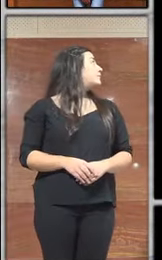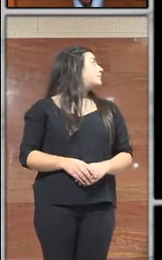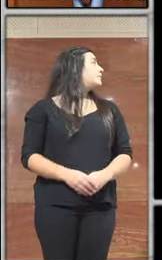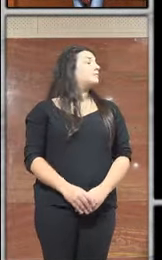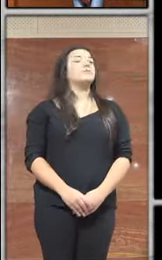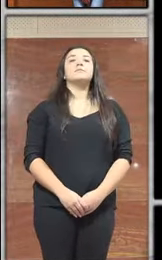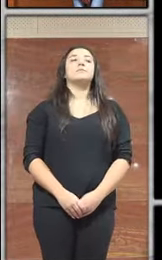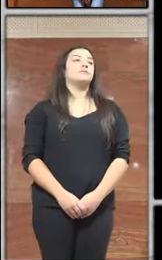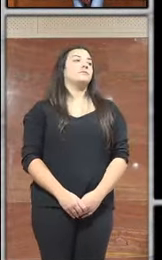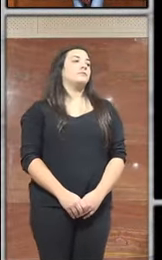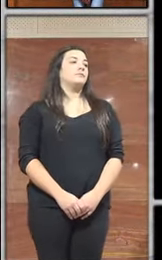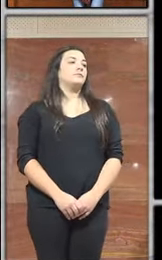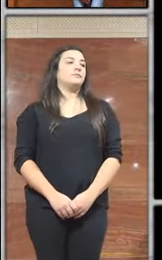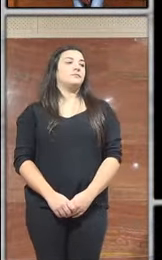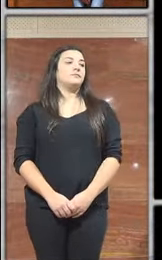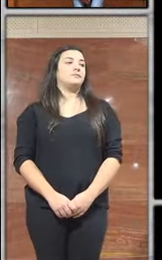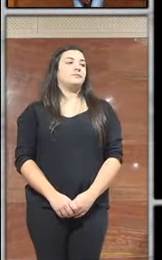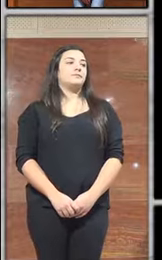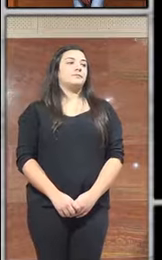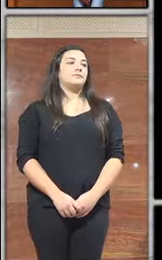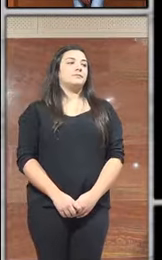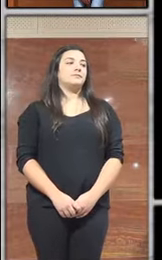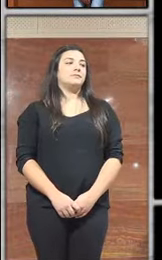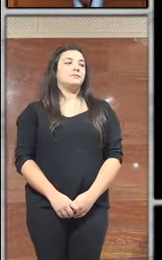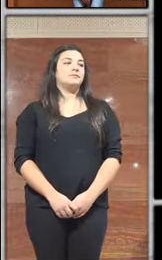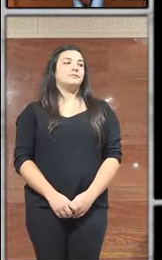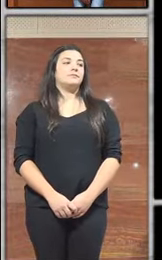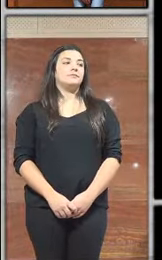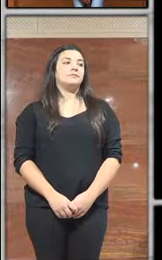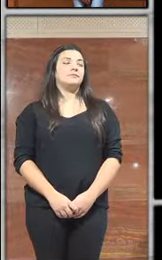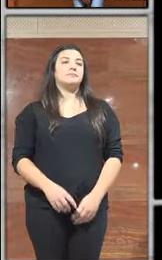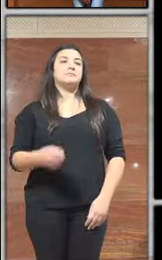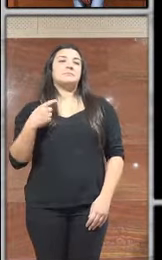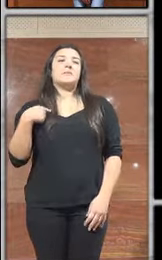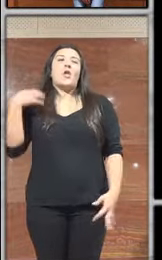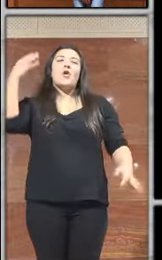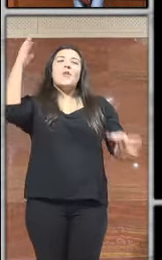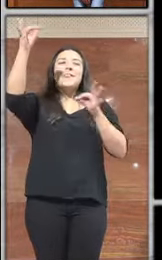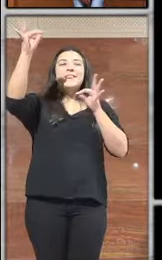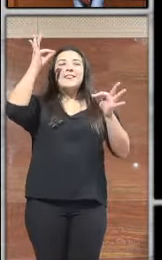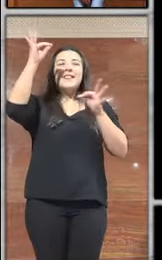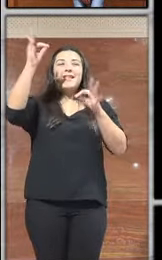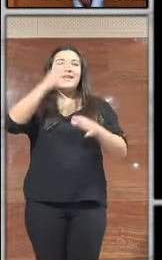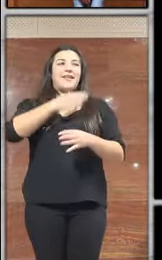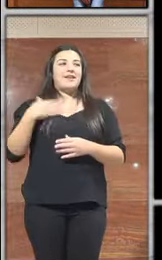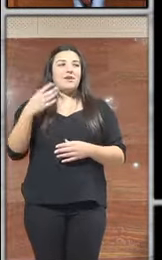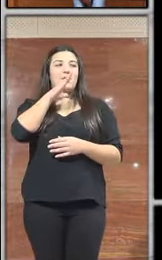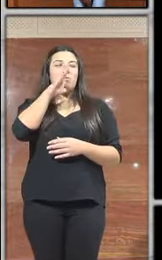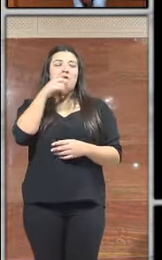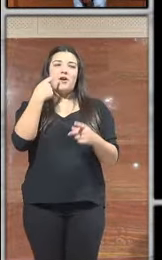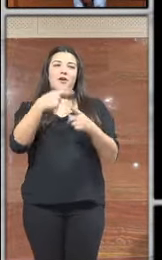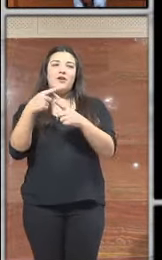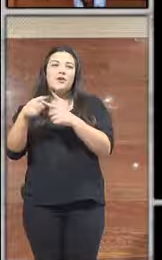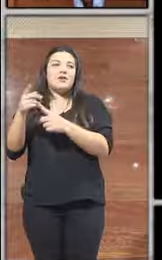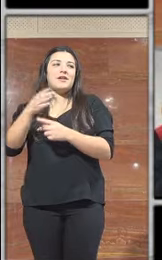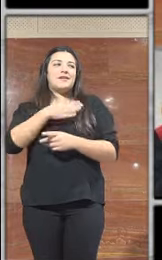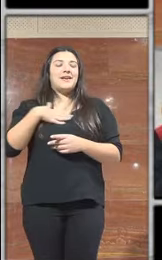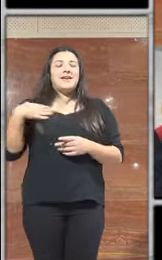Yo por, no por, es por precisar un poquillo que en lo que queremos está muy guay lo del